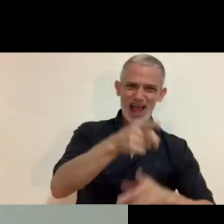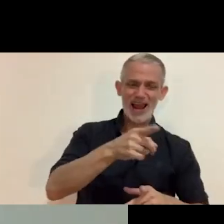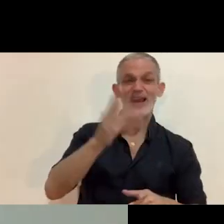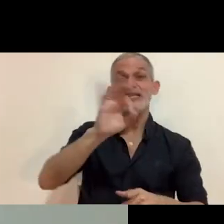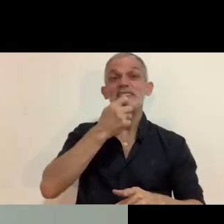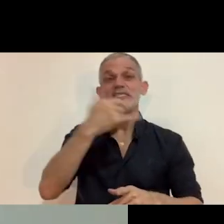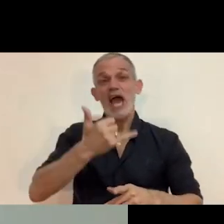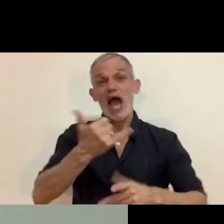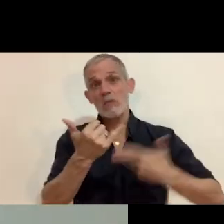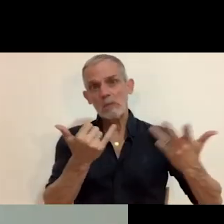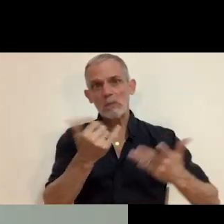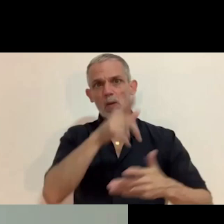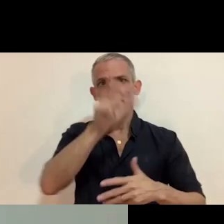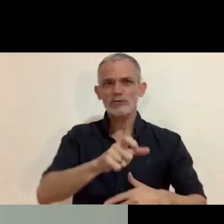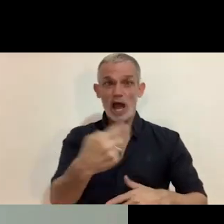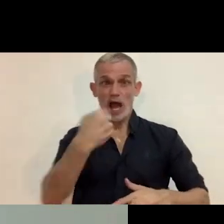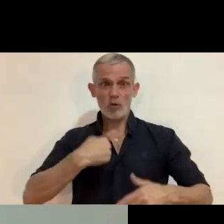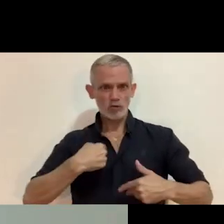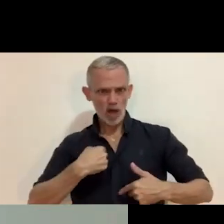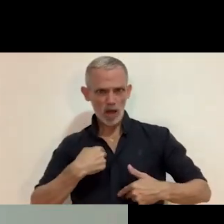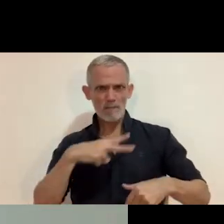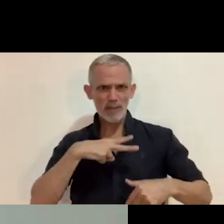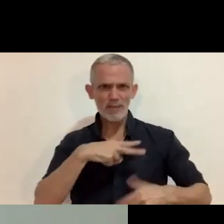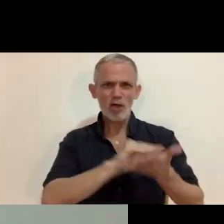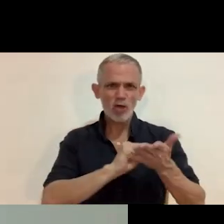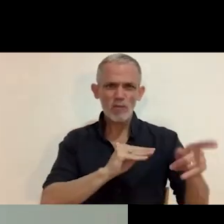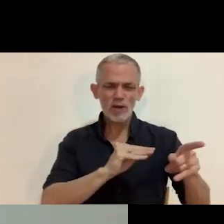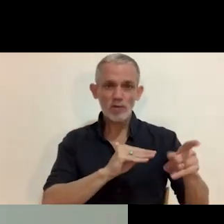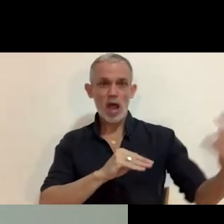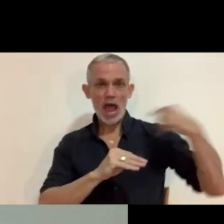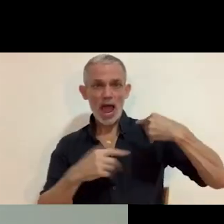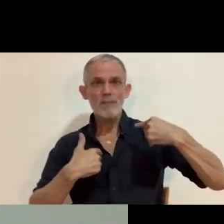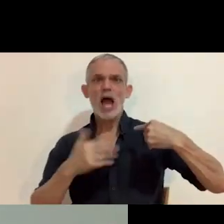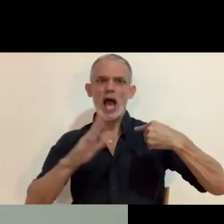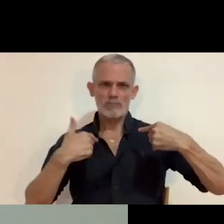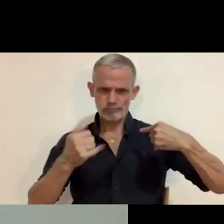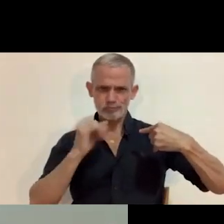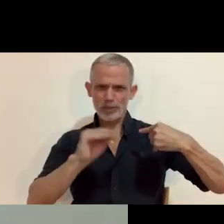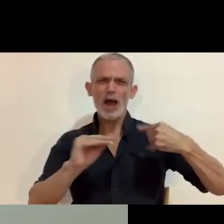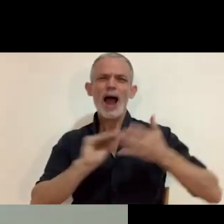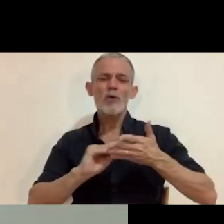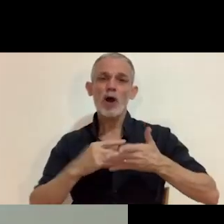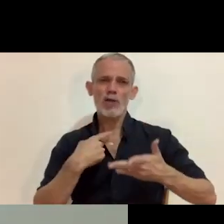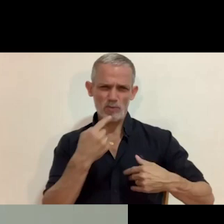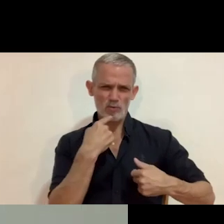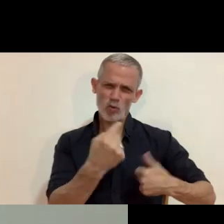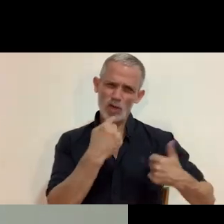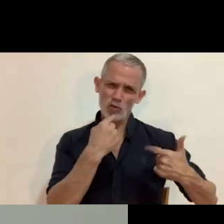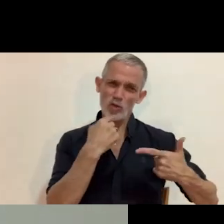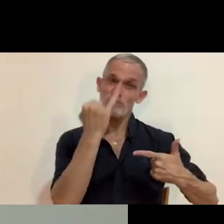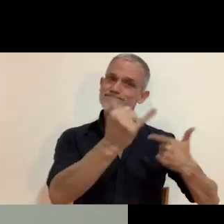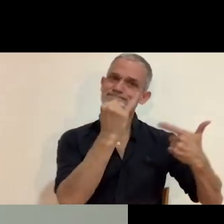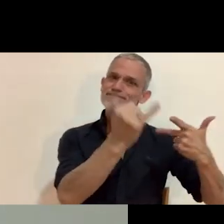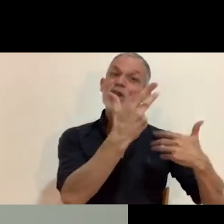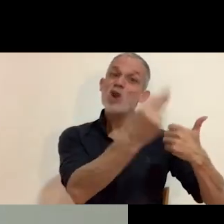un acosador privado convertido en querellante. A él le va a bastar, por eso se dice